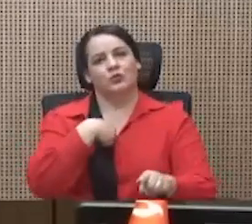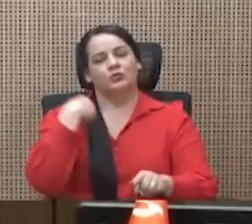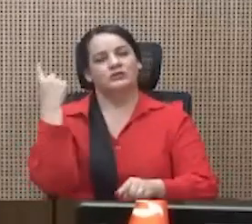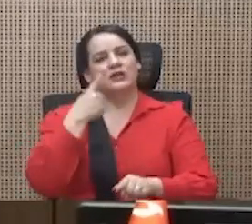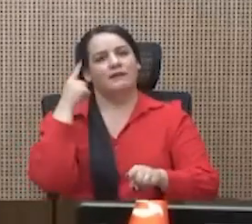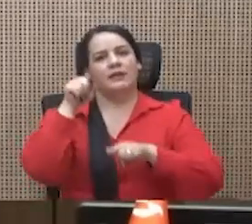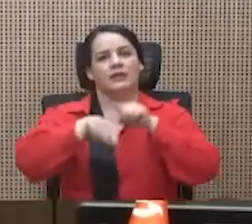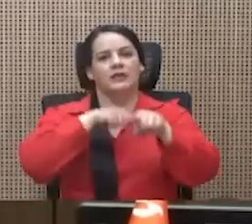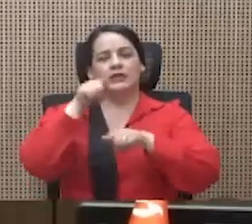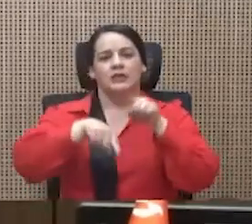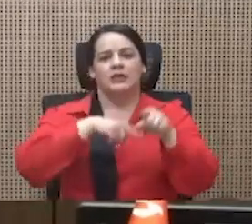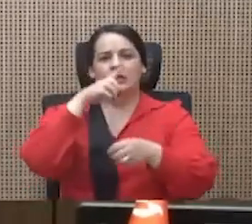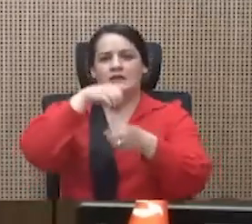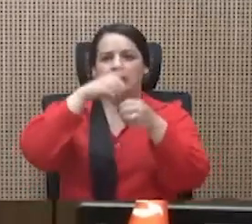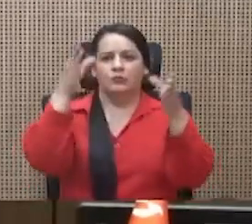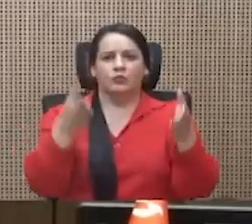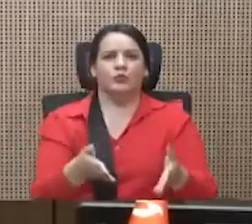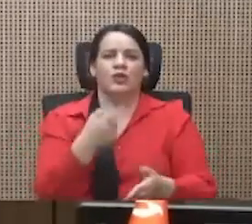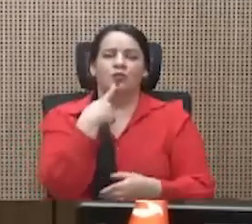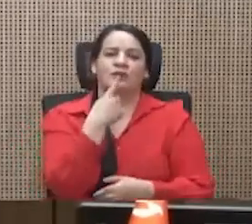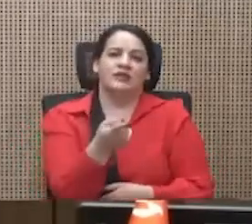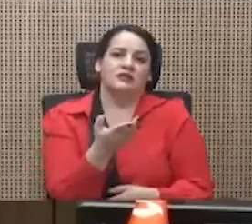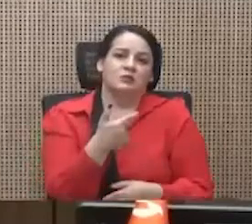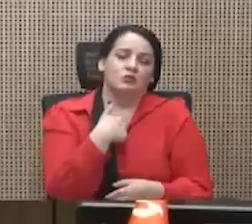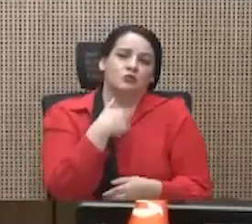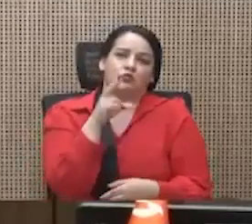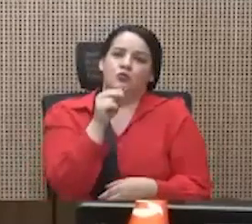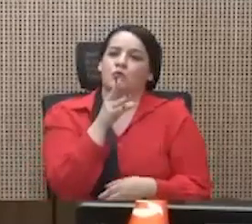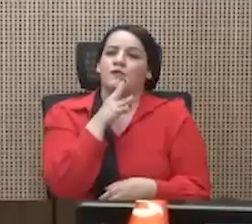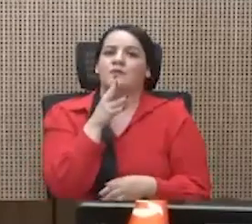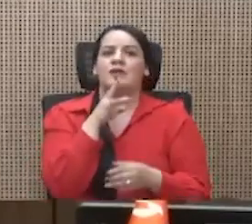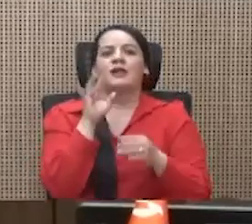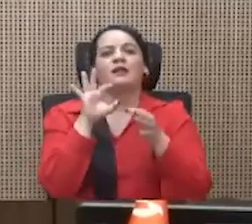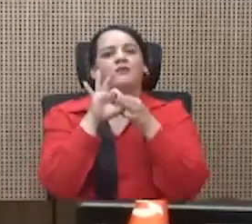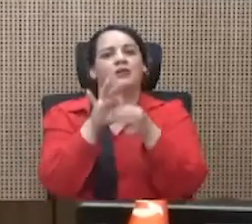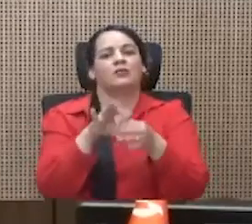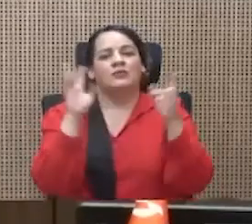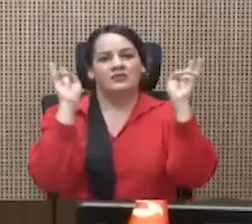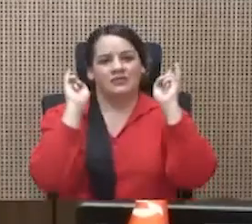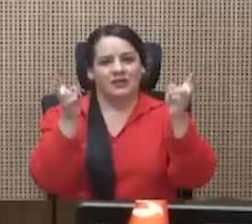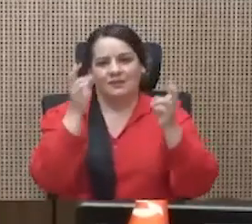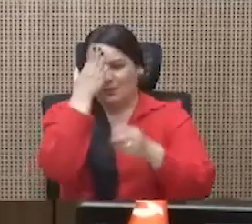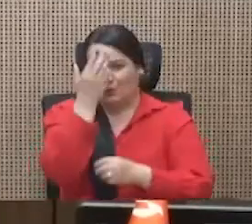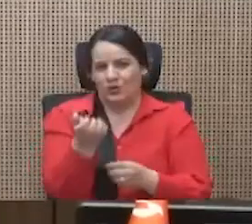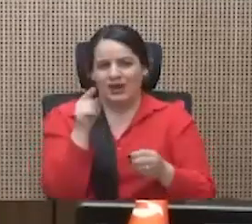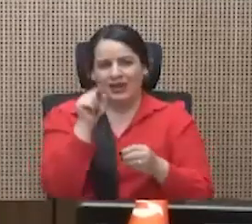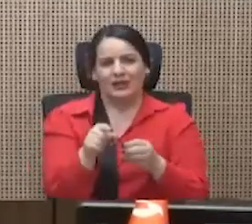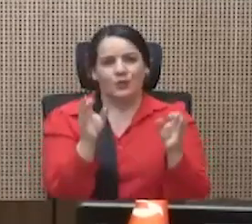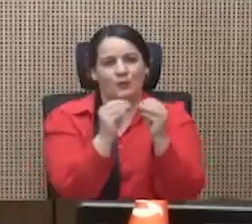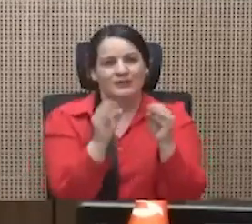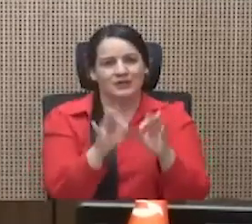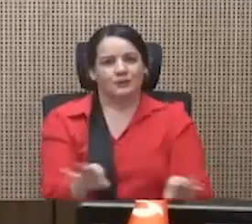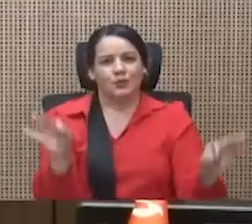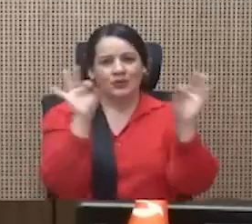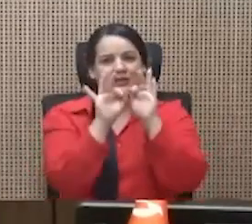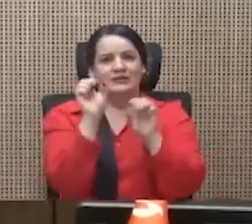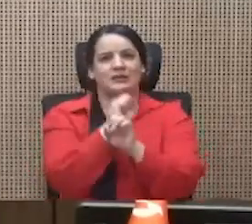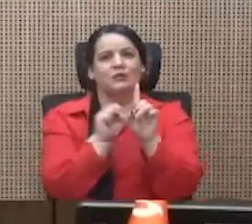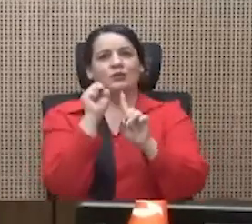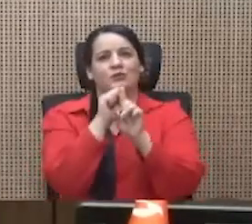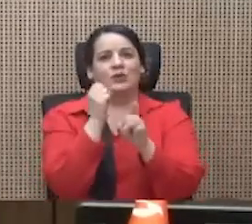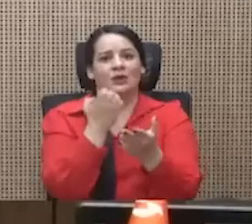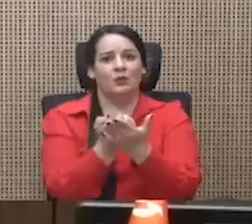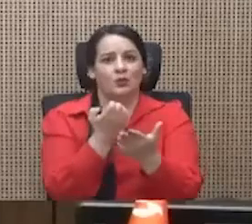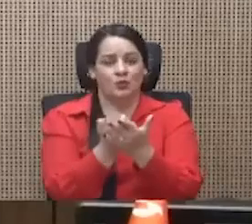aquellos diputados que dicen no me voy a referir a ese tema porque aquí lo más importante es la situación económica Bueno yo soy